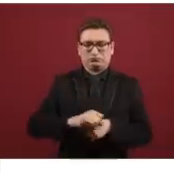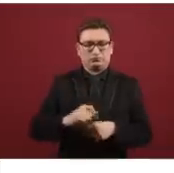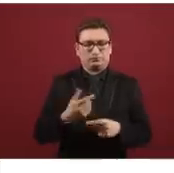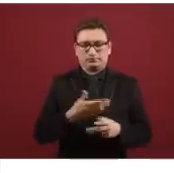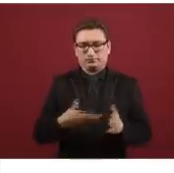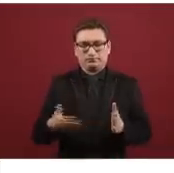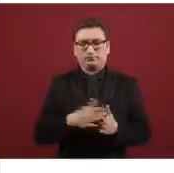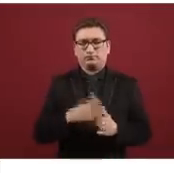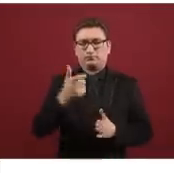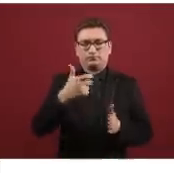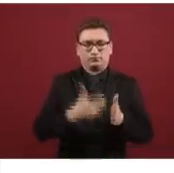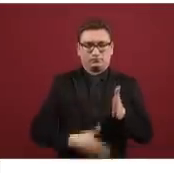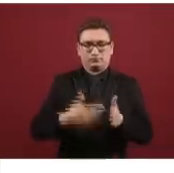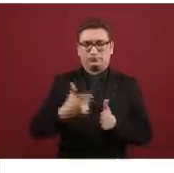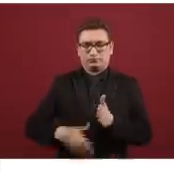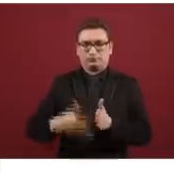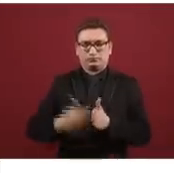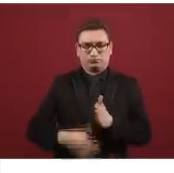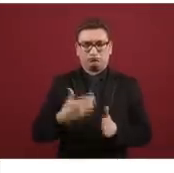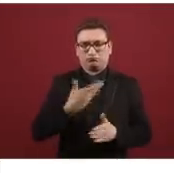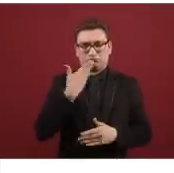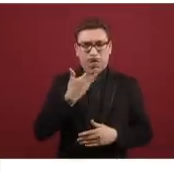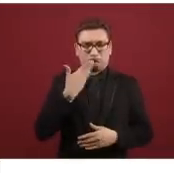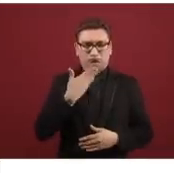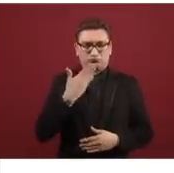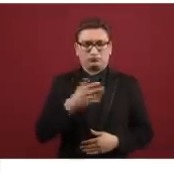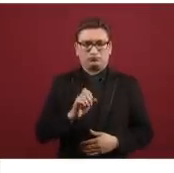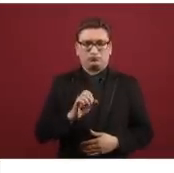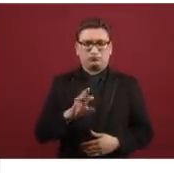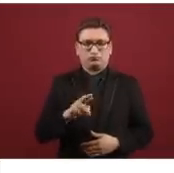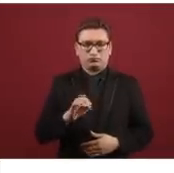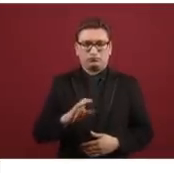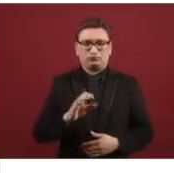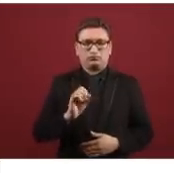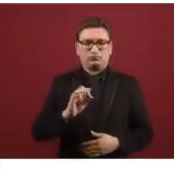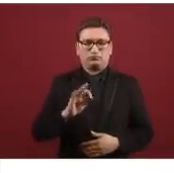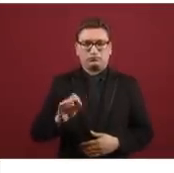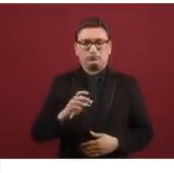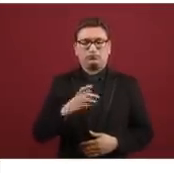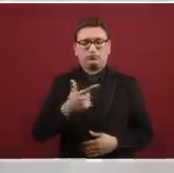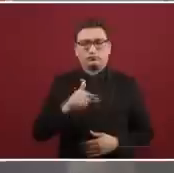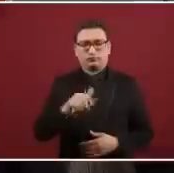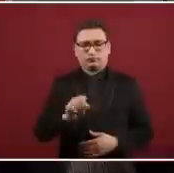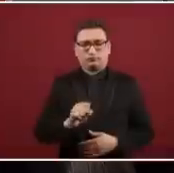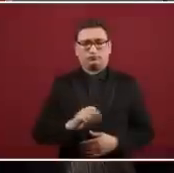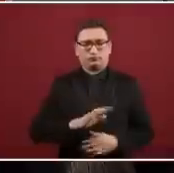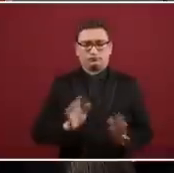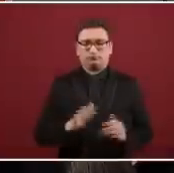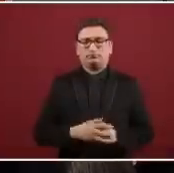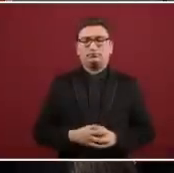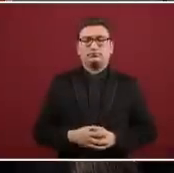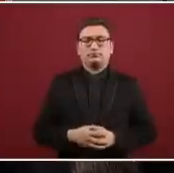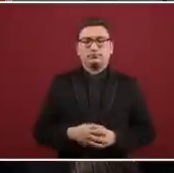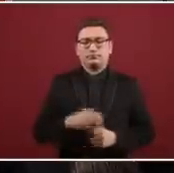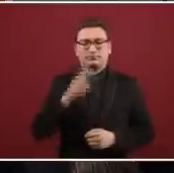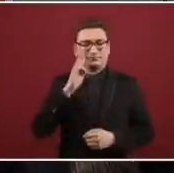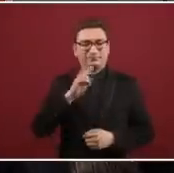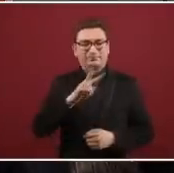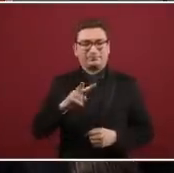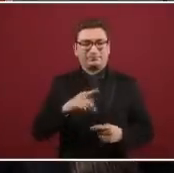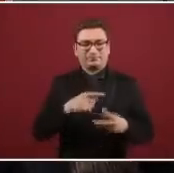más económicos, al igual como una constante, Orsan, Gulf y Lagaz. Y si vemos el trabajo